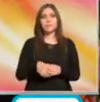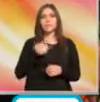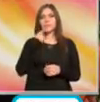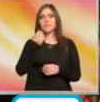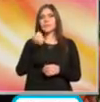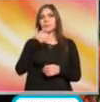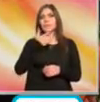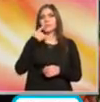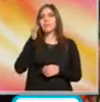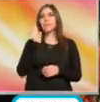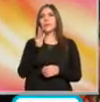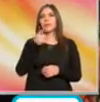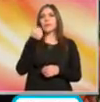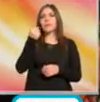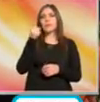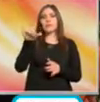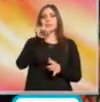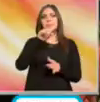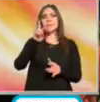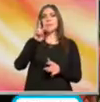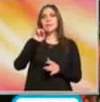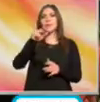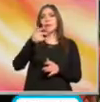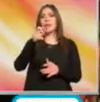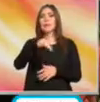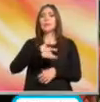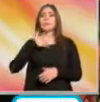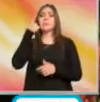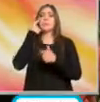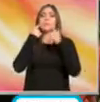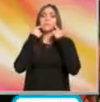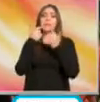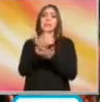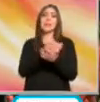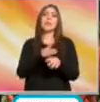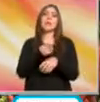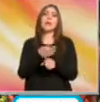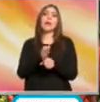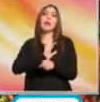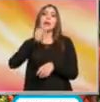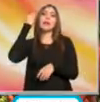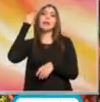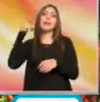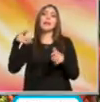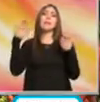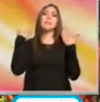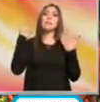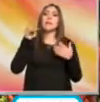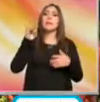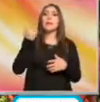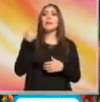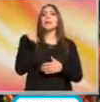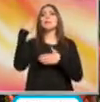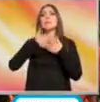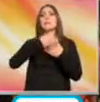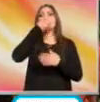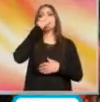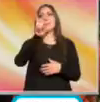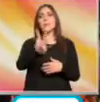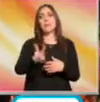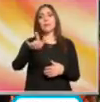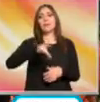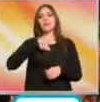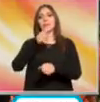te acordaste, Ay, Dios Lorena? mío, es que es primavera, chicos, ya saben. Yo sí lloro porque ya va a ser viernes, de emoción, chef. Tú lo sabes.